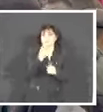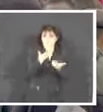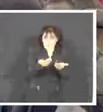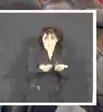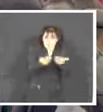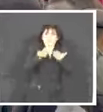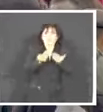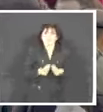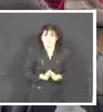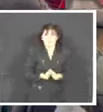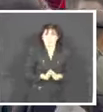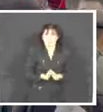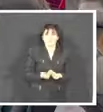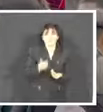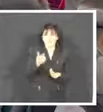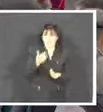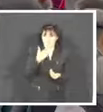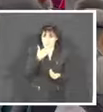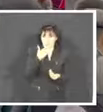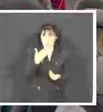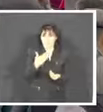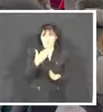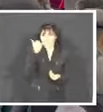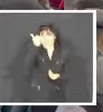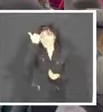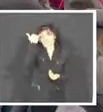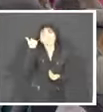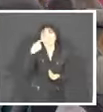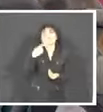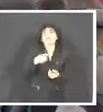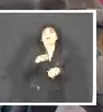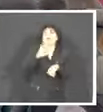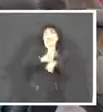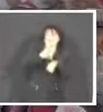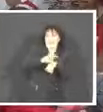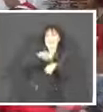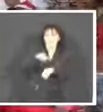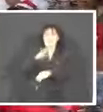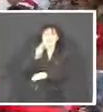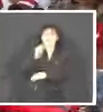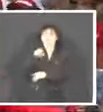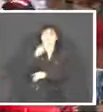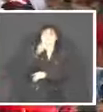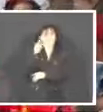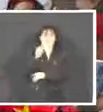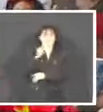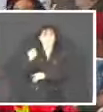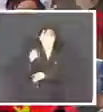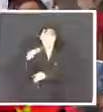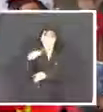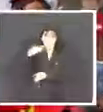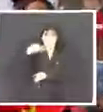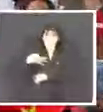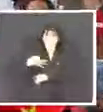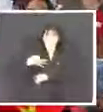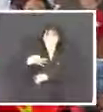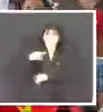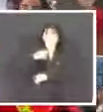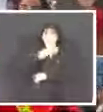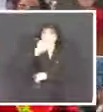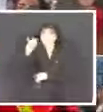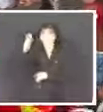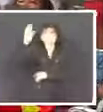necesita. ¿Les parece bien que pongamos farmacias del bienestar aquí en Zumpango? ¿Quién está de